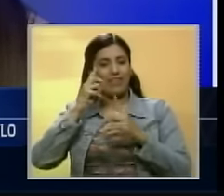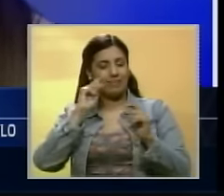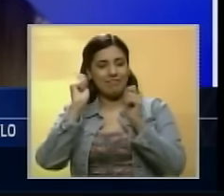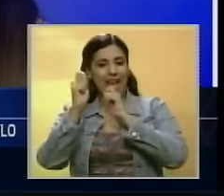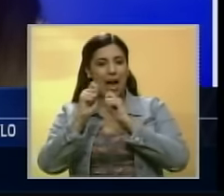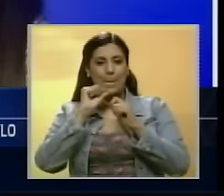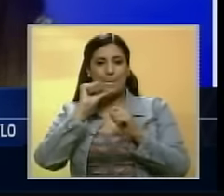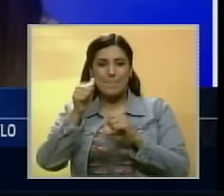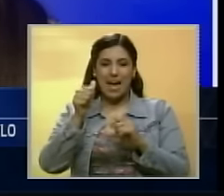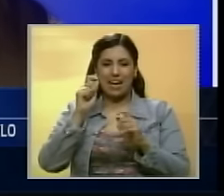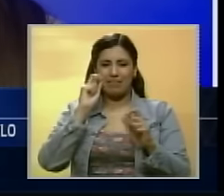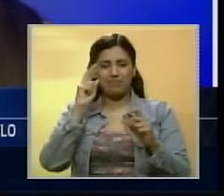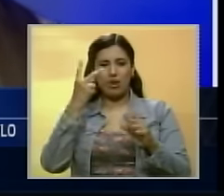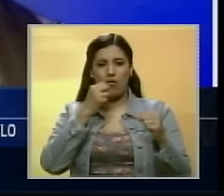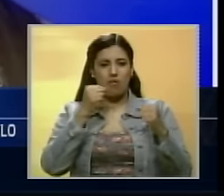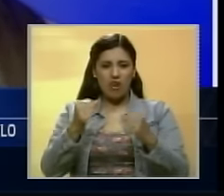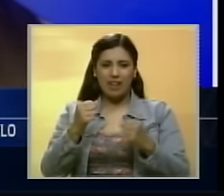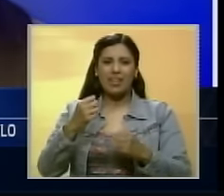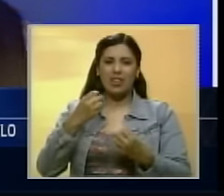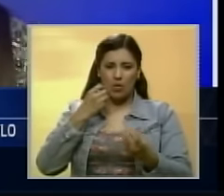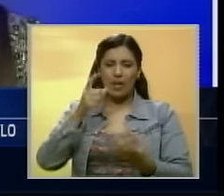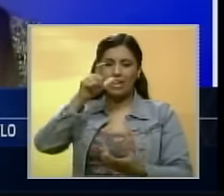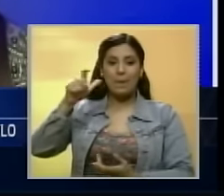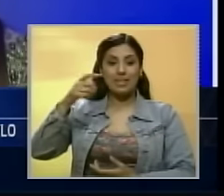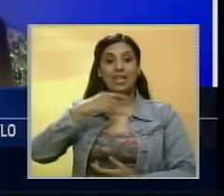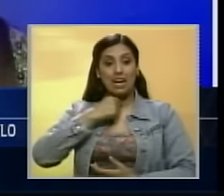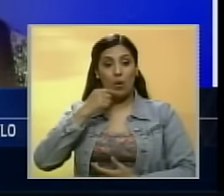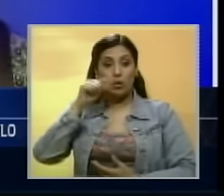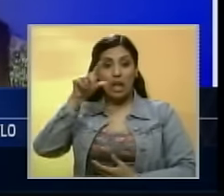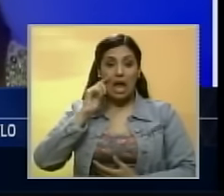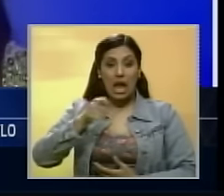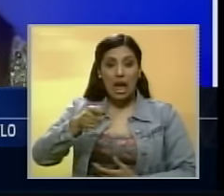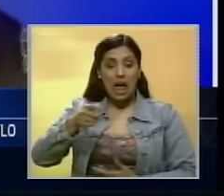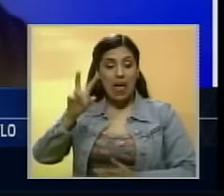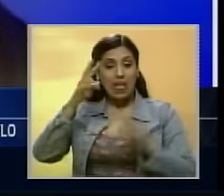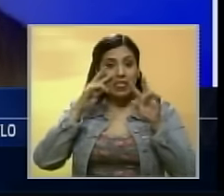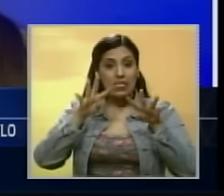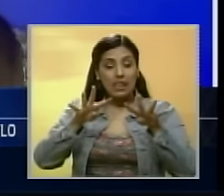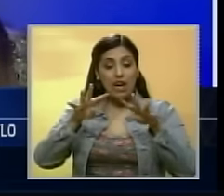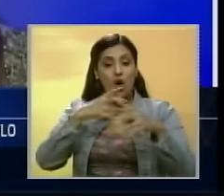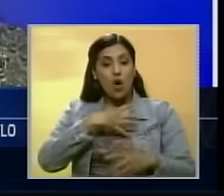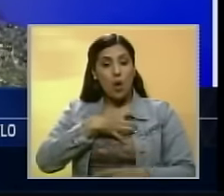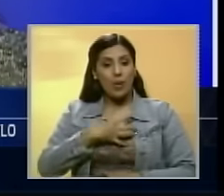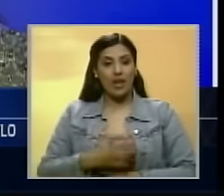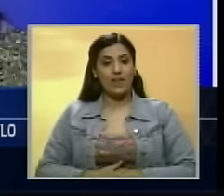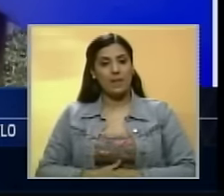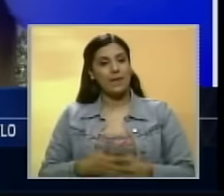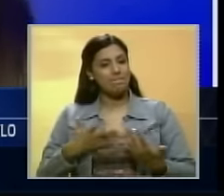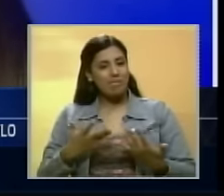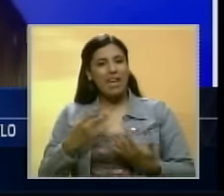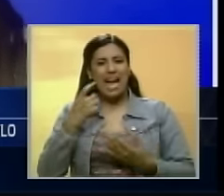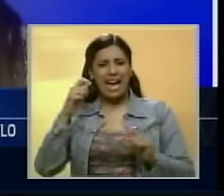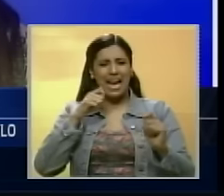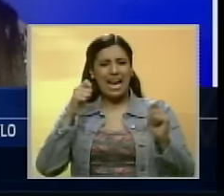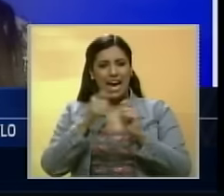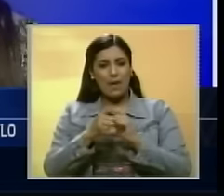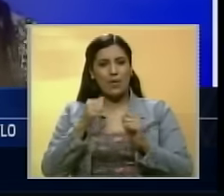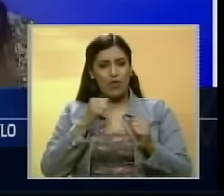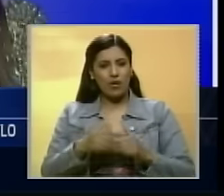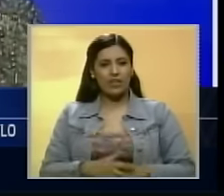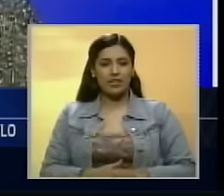historia que tiene una transición tan fuerte que estoy segurísimo que la gente va a estar en en su casa pegada a la pantalla eh es un cambio bastante